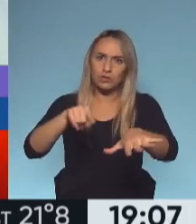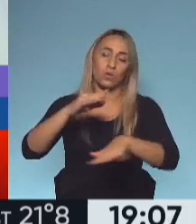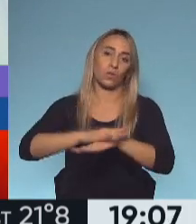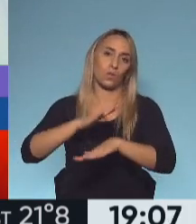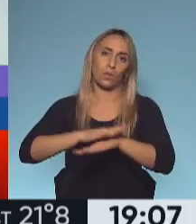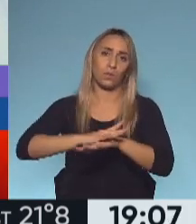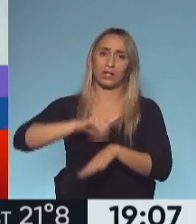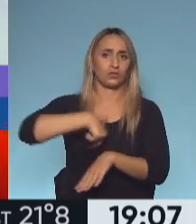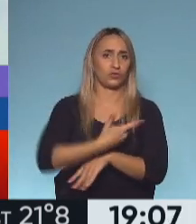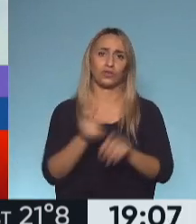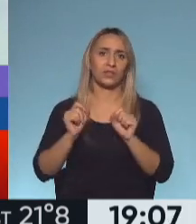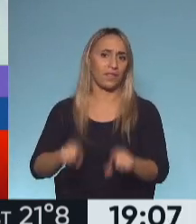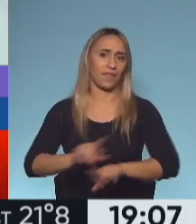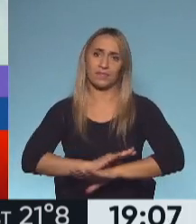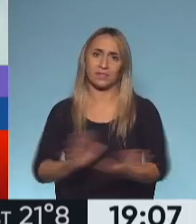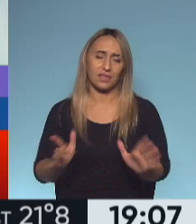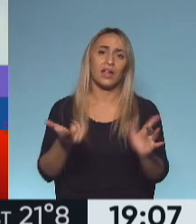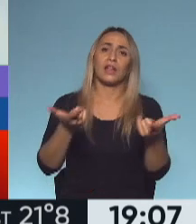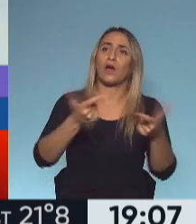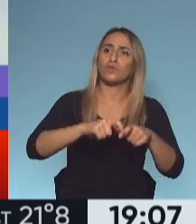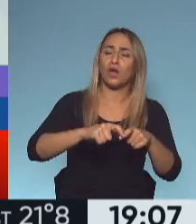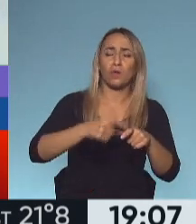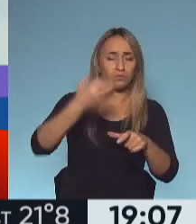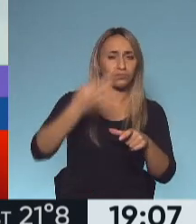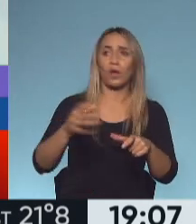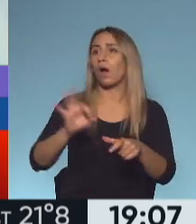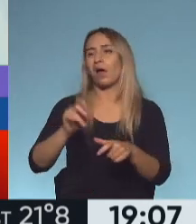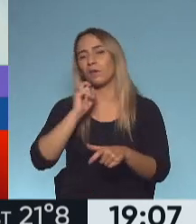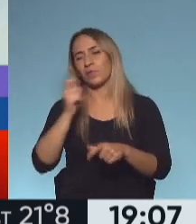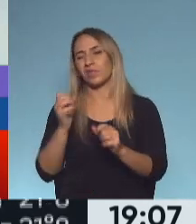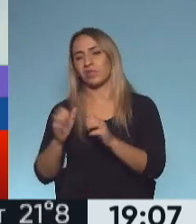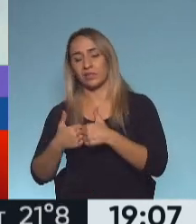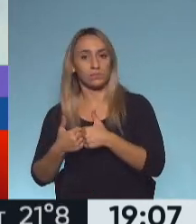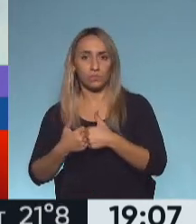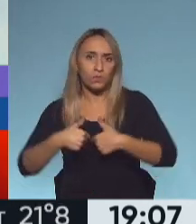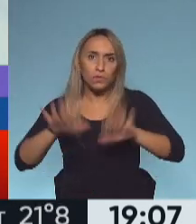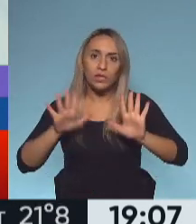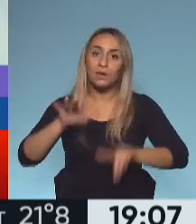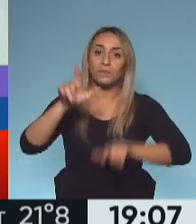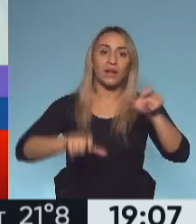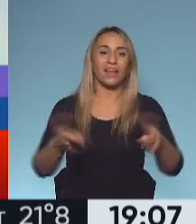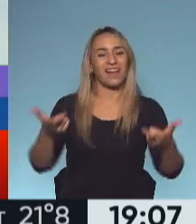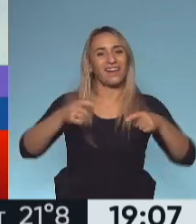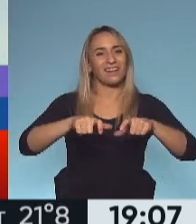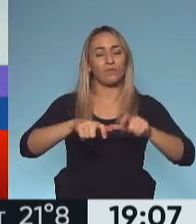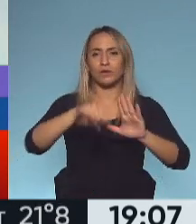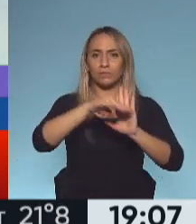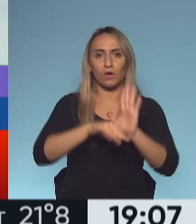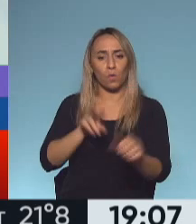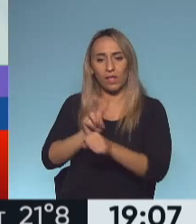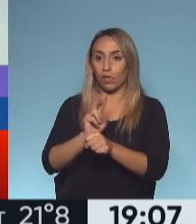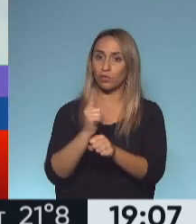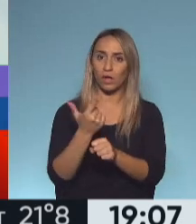sociales, lícitas o ilícitas, agregarias a las personas que se juntan sin medidas de protección, a jóvenes en